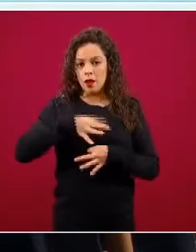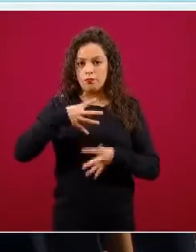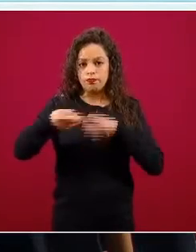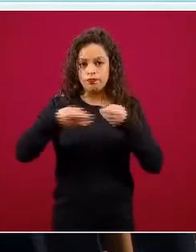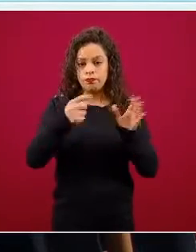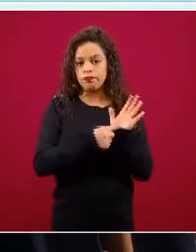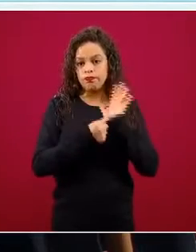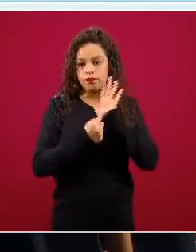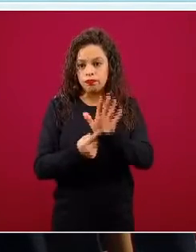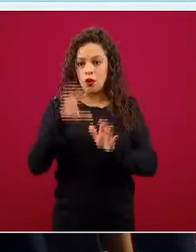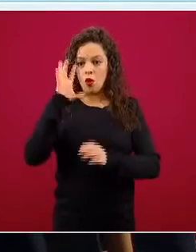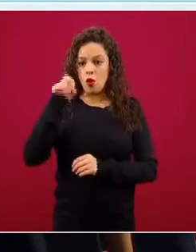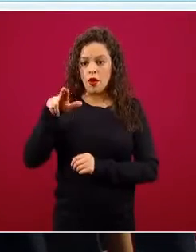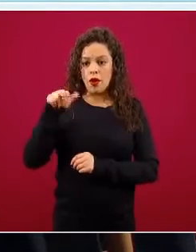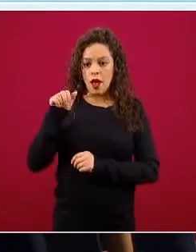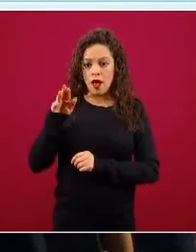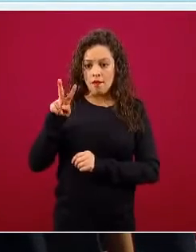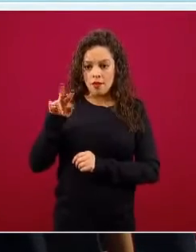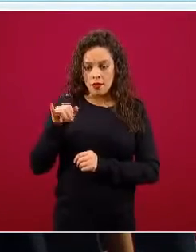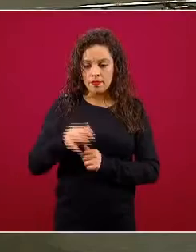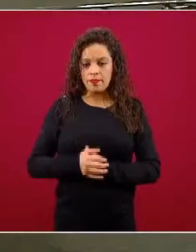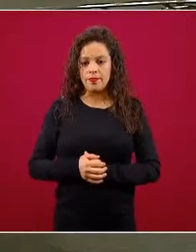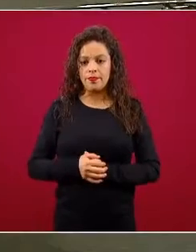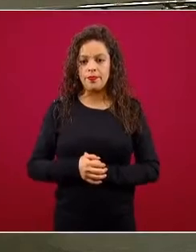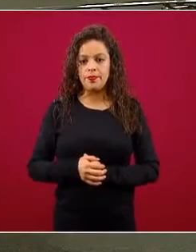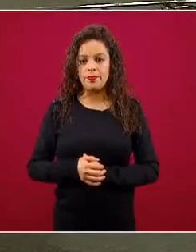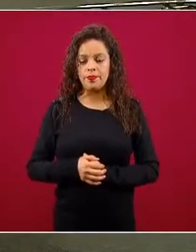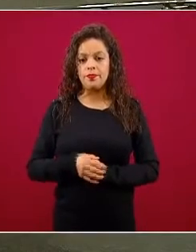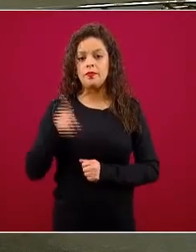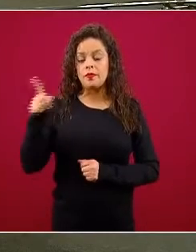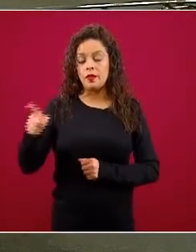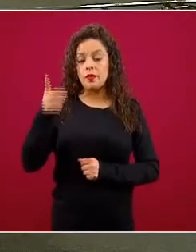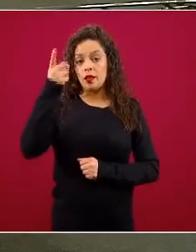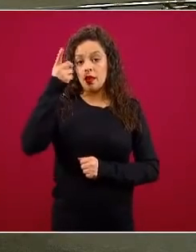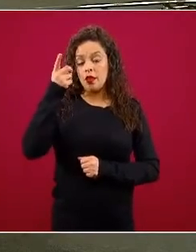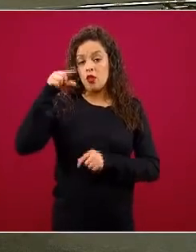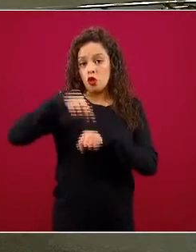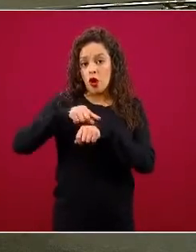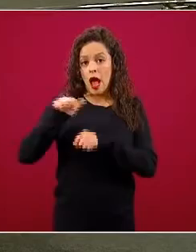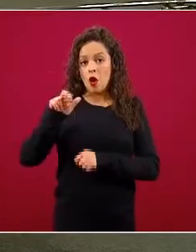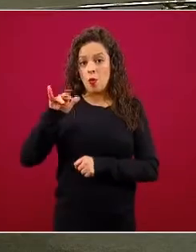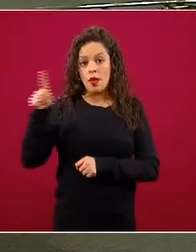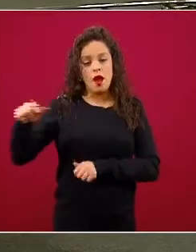CONAVE, cuyo secretario técnico es el doctor Alomía. La siguiente.